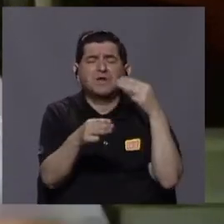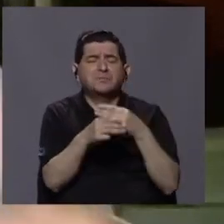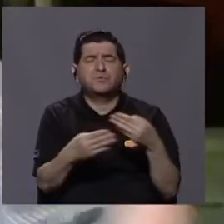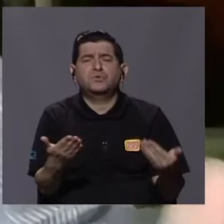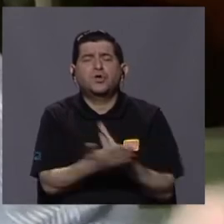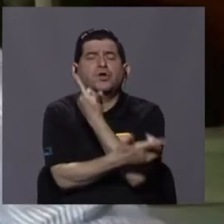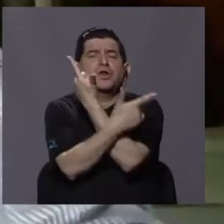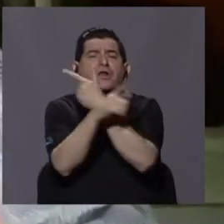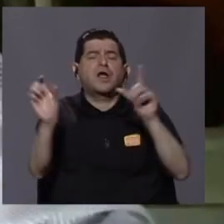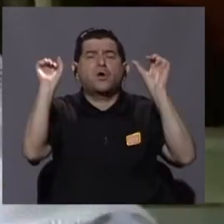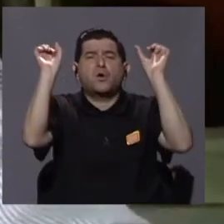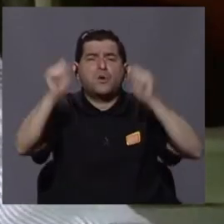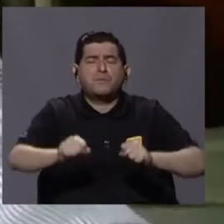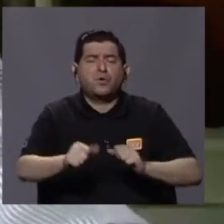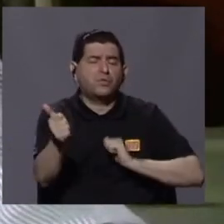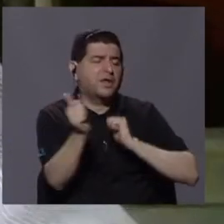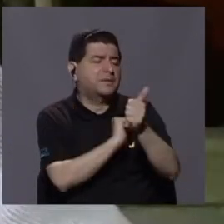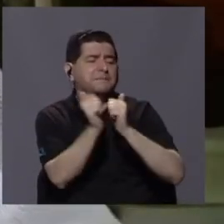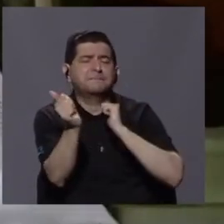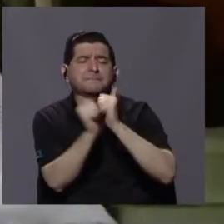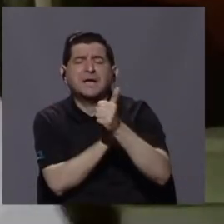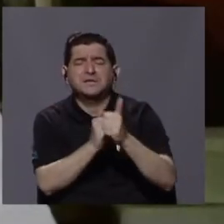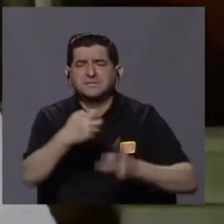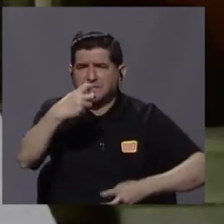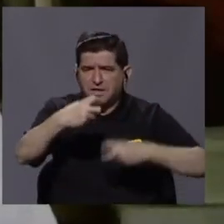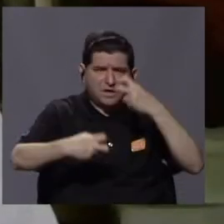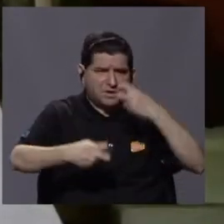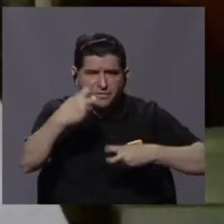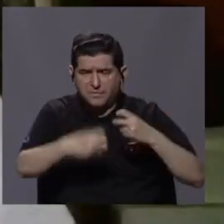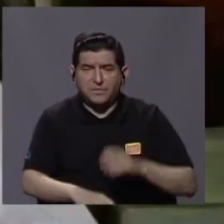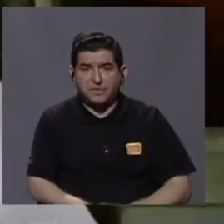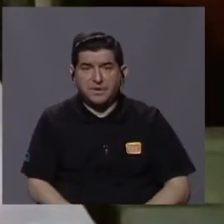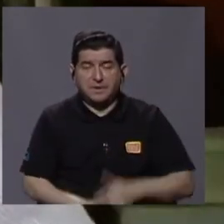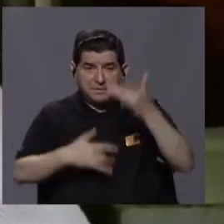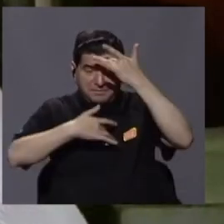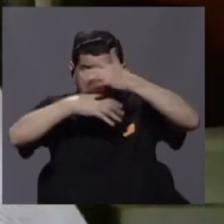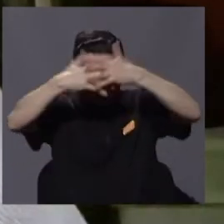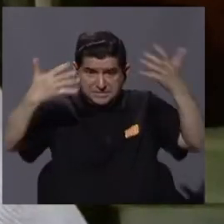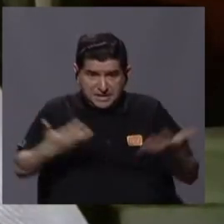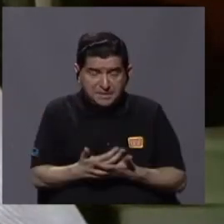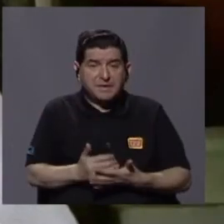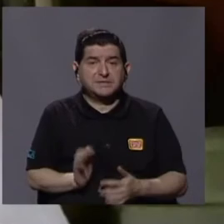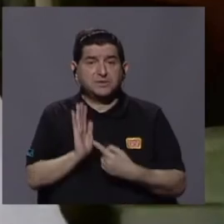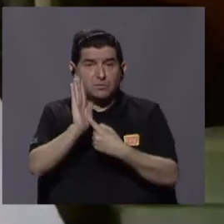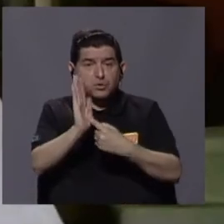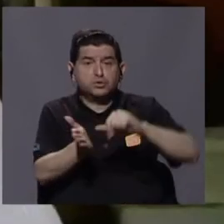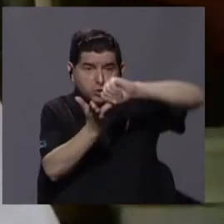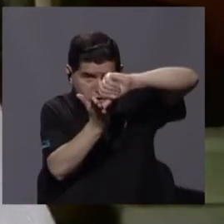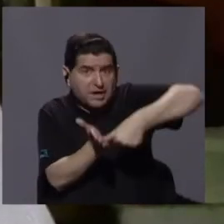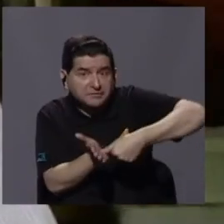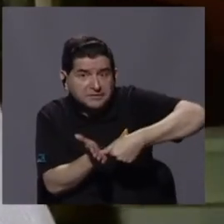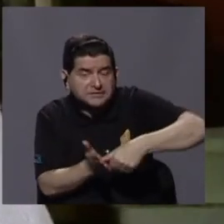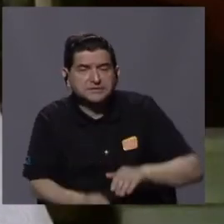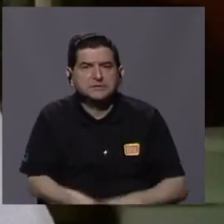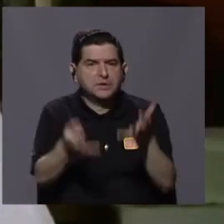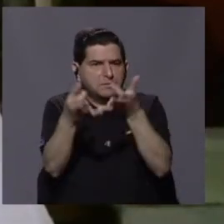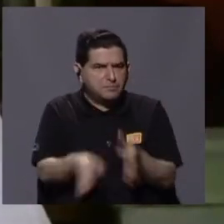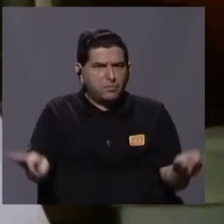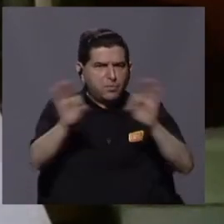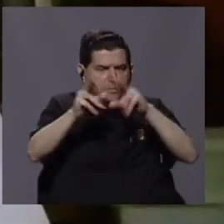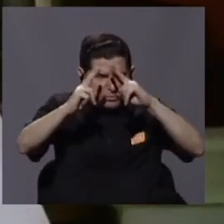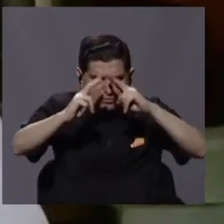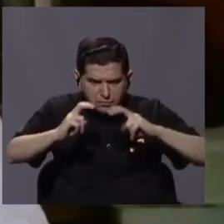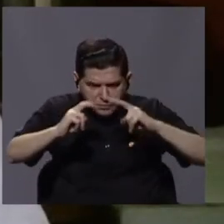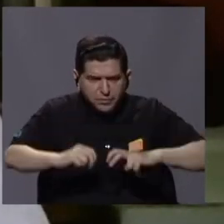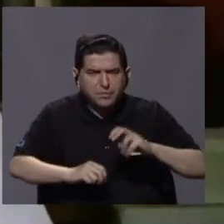vamos a poder superar los problemas que la pandemia ha exacerbado es fundamental revisar los